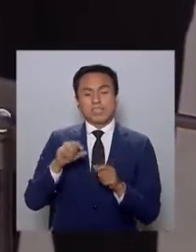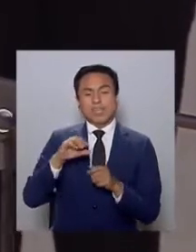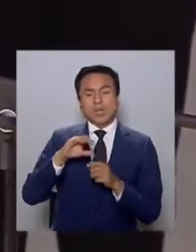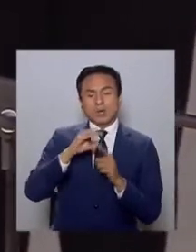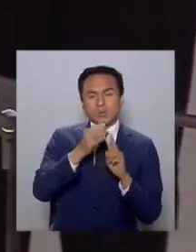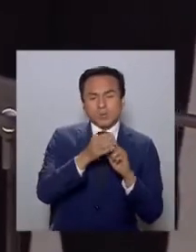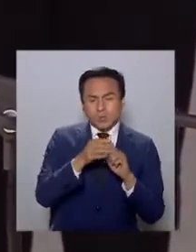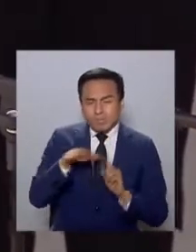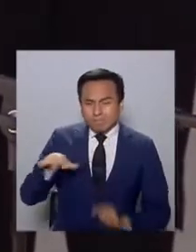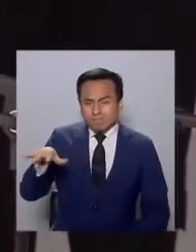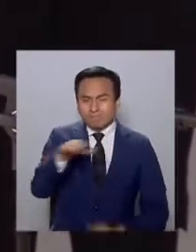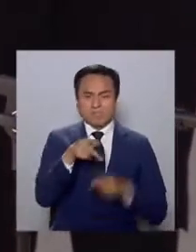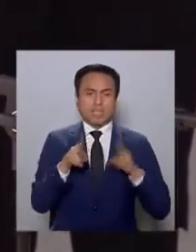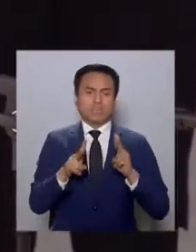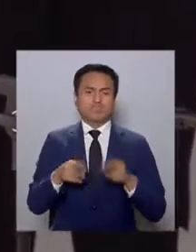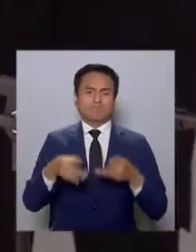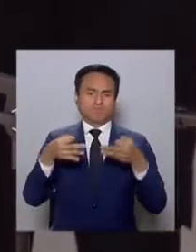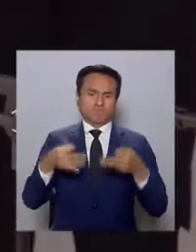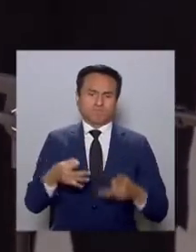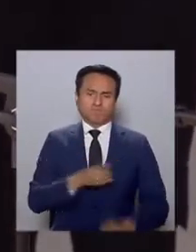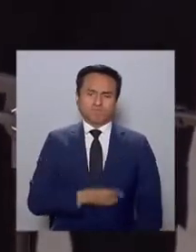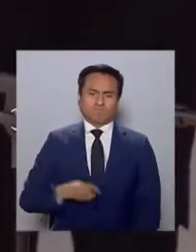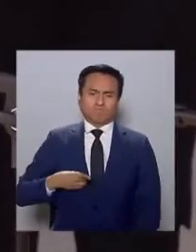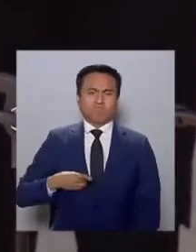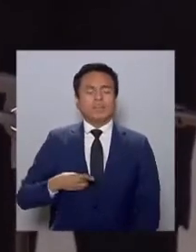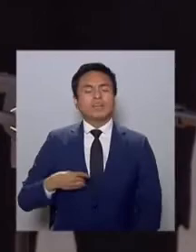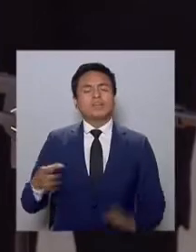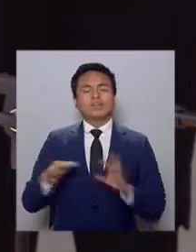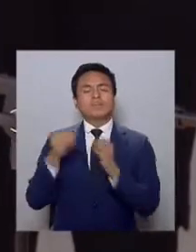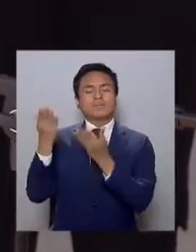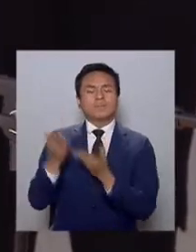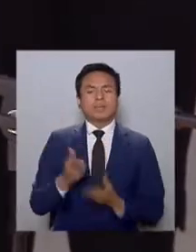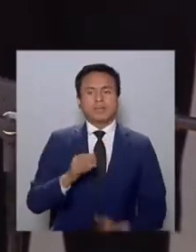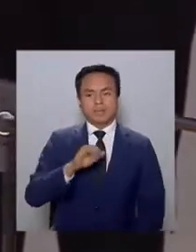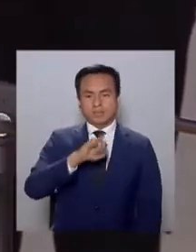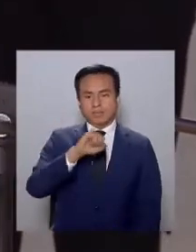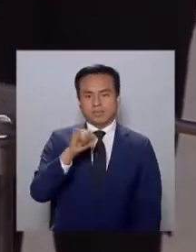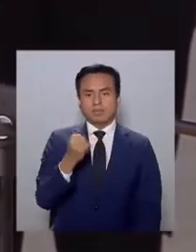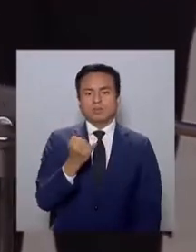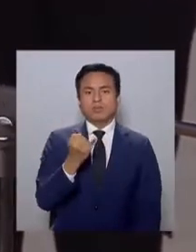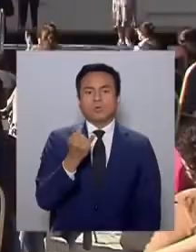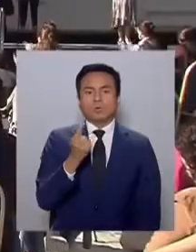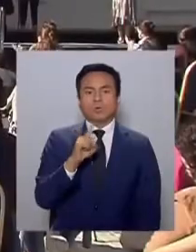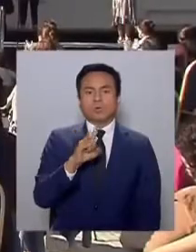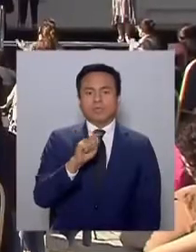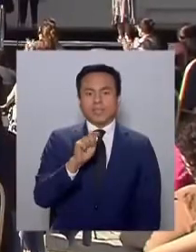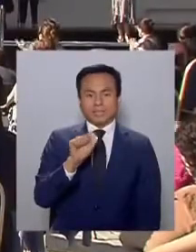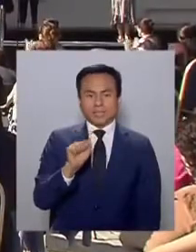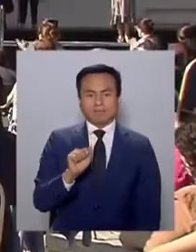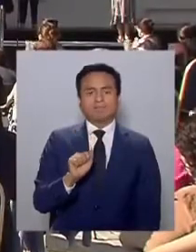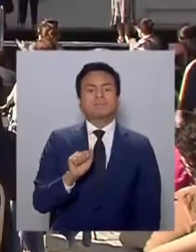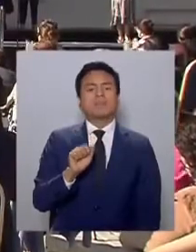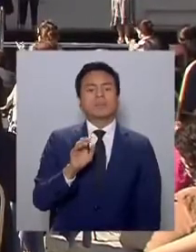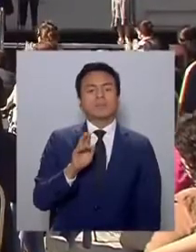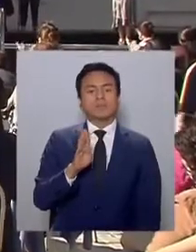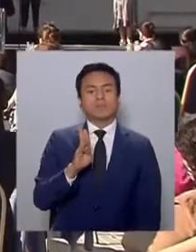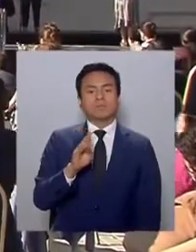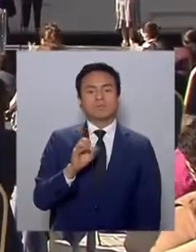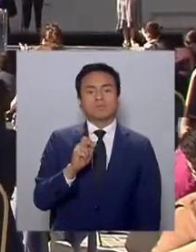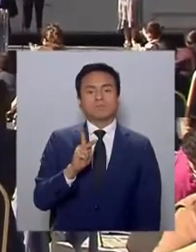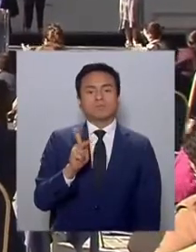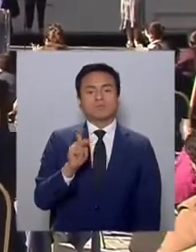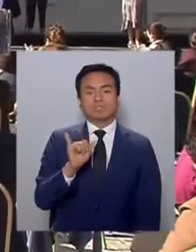cultura tengan los derechos dignos que les corresponde. Le doy la bienvenida a doña Julieta Brodsky Hernández. Julieta